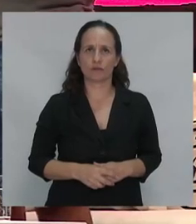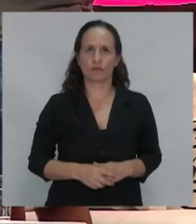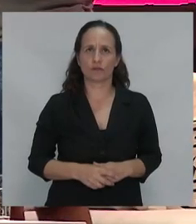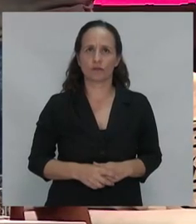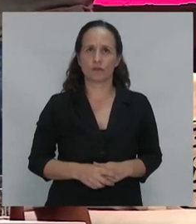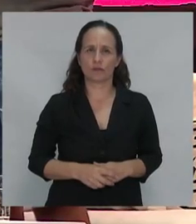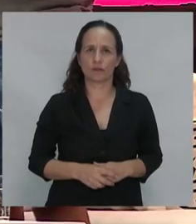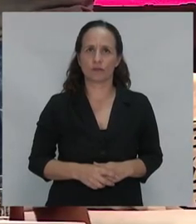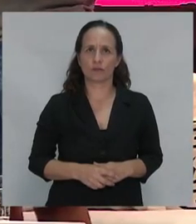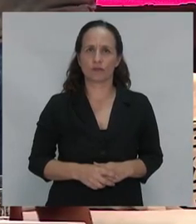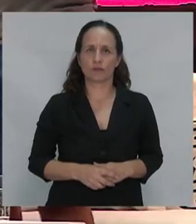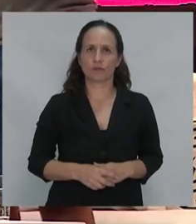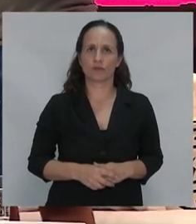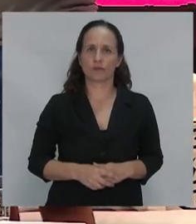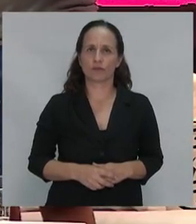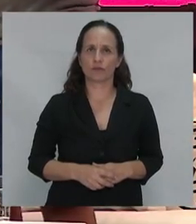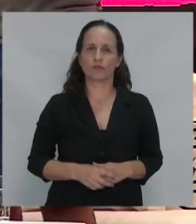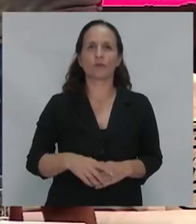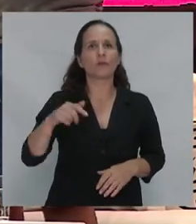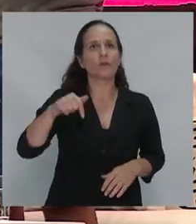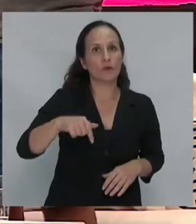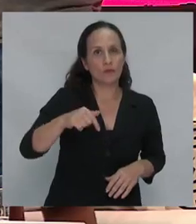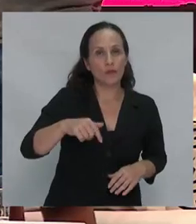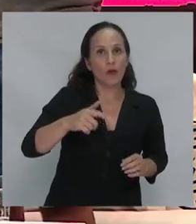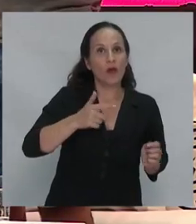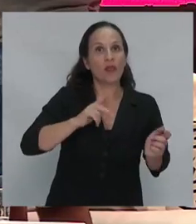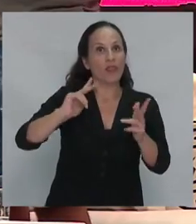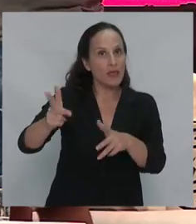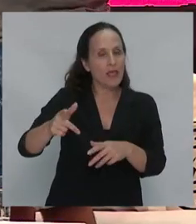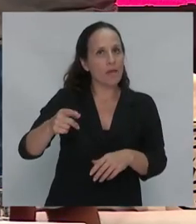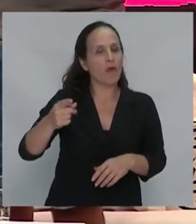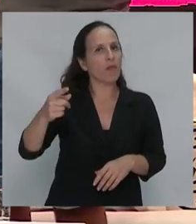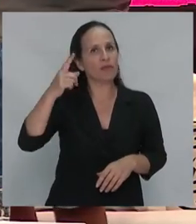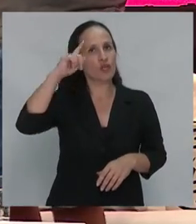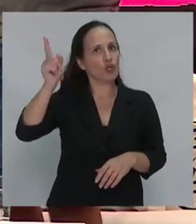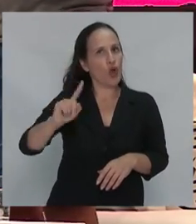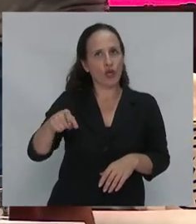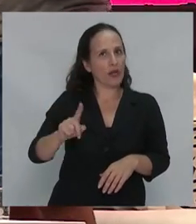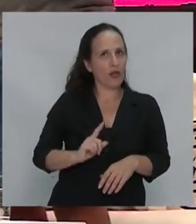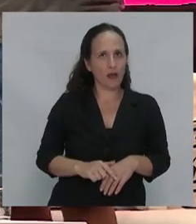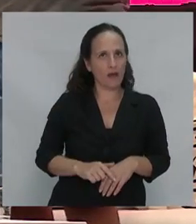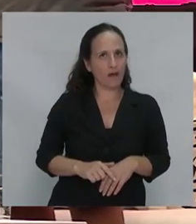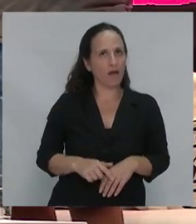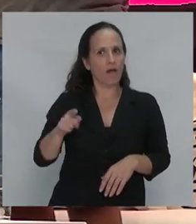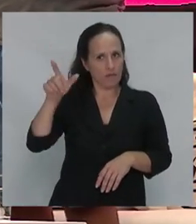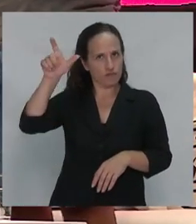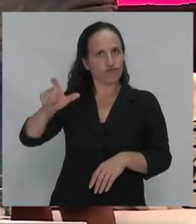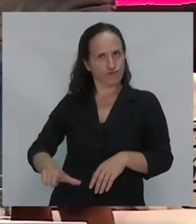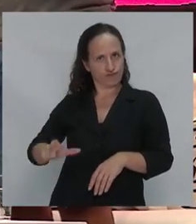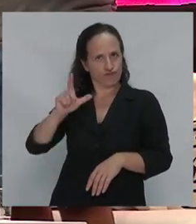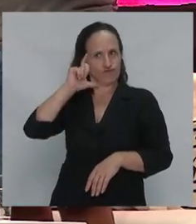hoy le di vivos pero no nos creyó amarilla era un intelectual más